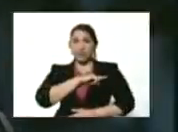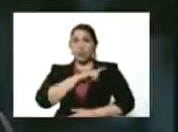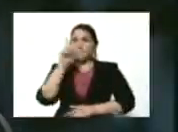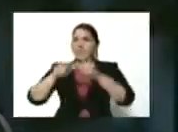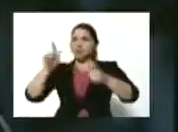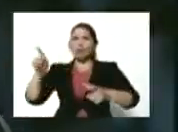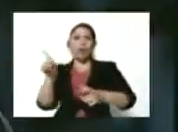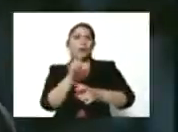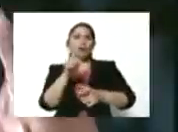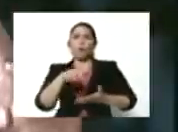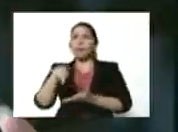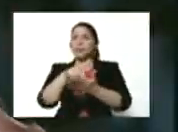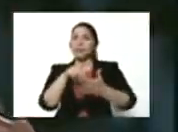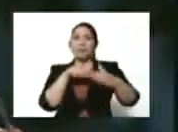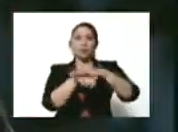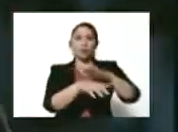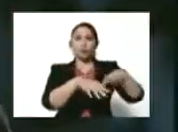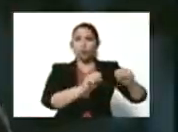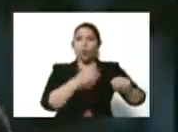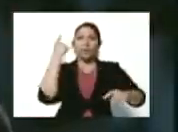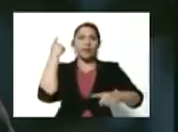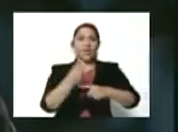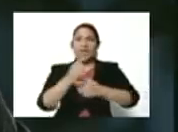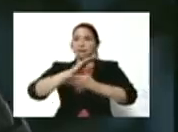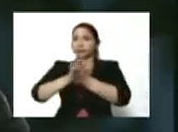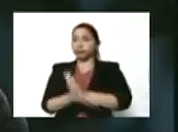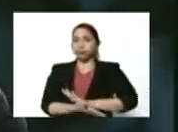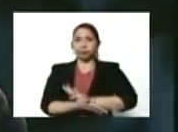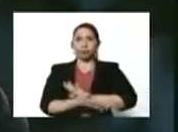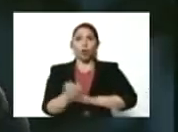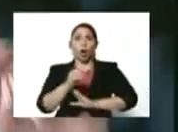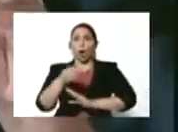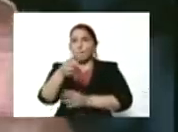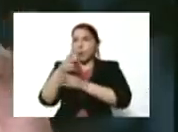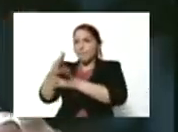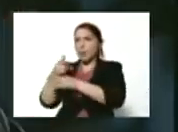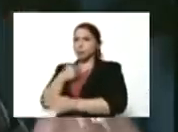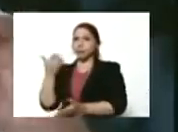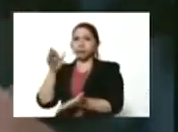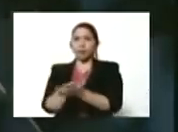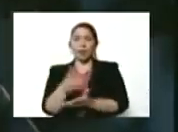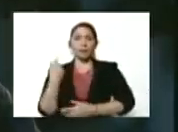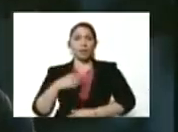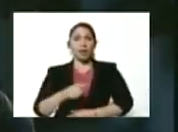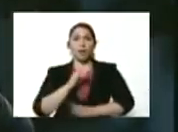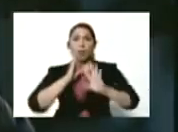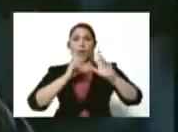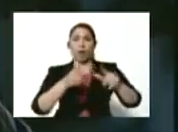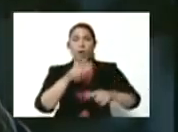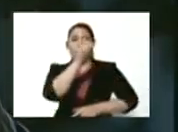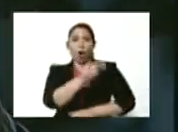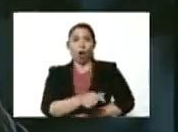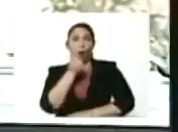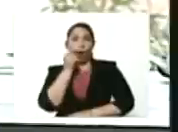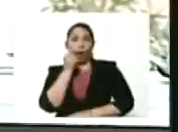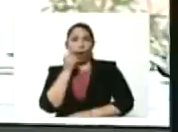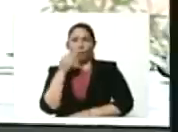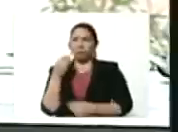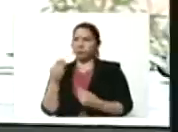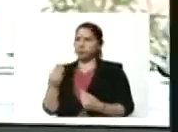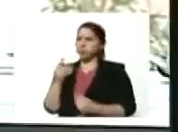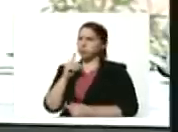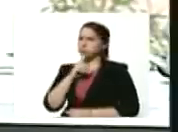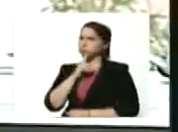no participen en la incursión debían ser desaparecidas, debían ser ajusticiadas. Y tenemos el testimonio de este señor. ¿Es lo que tú llamaste hoy